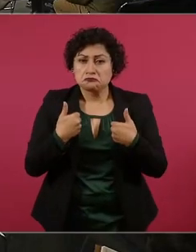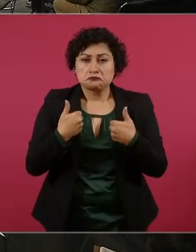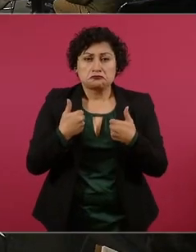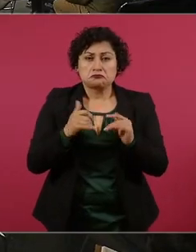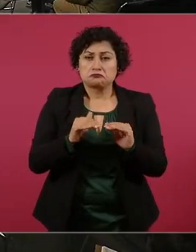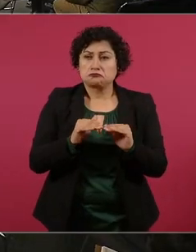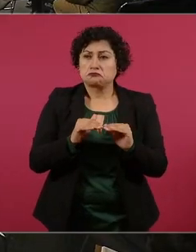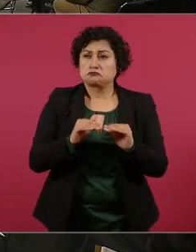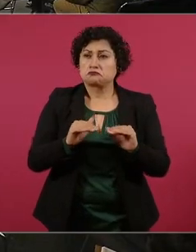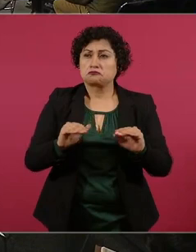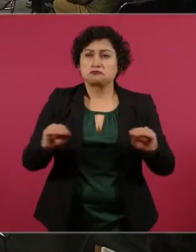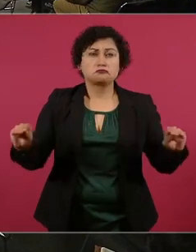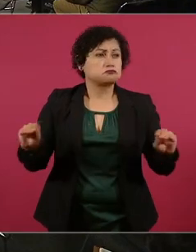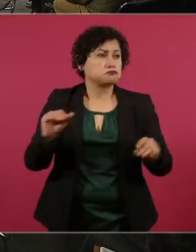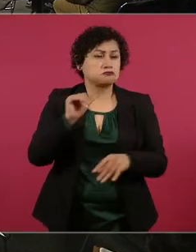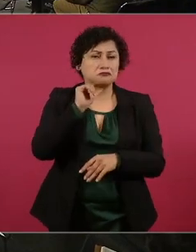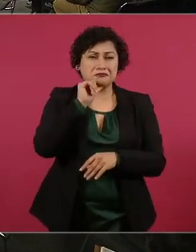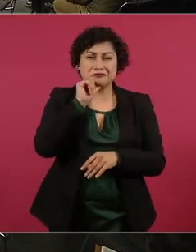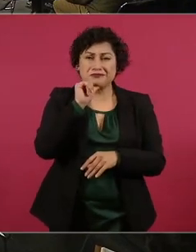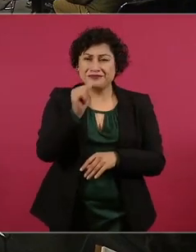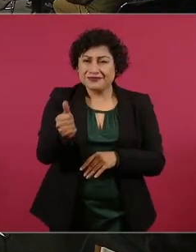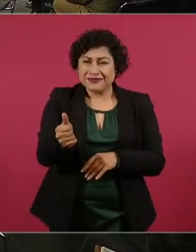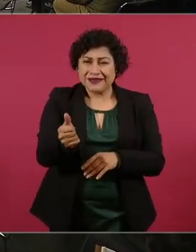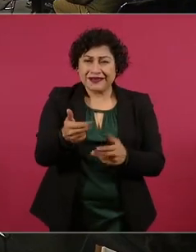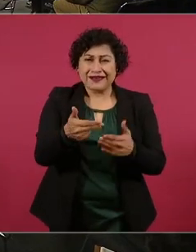no había jóvenes.